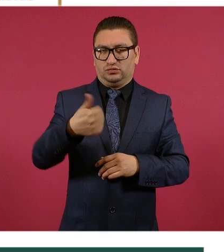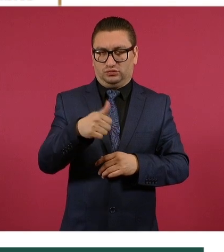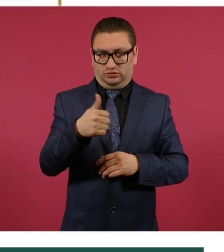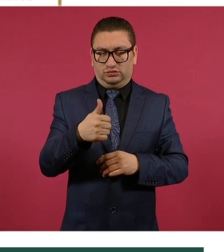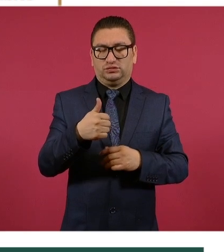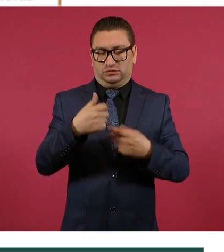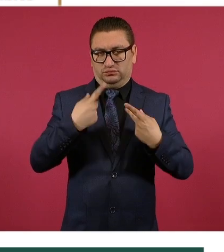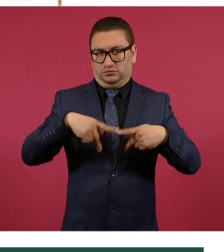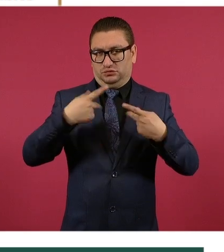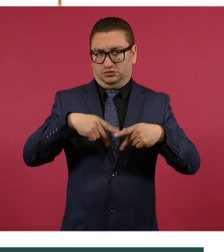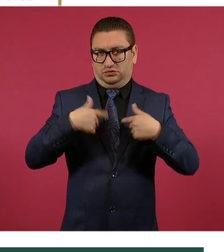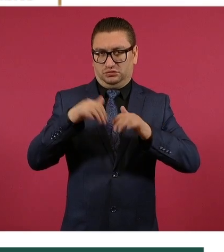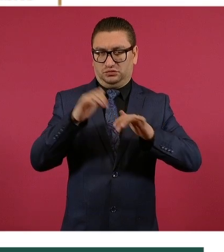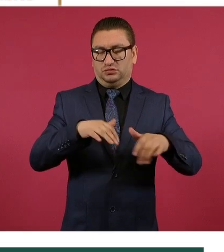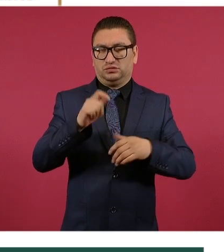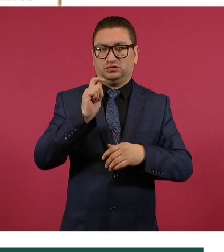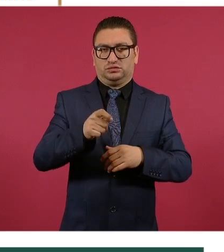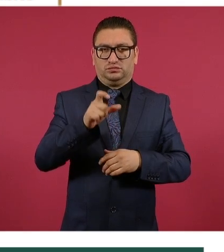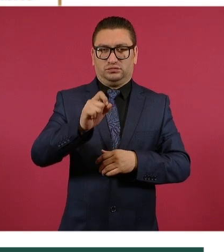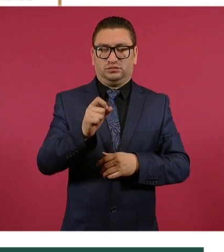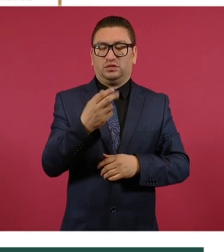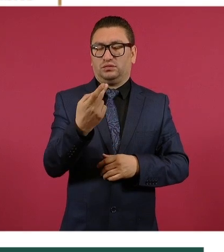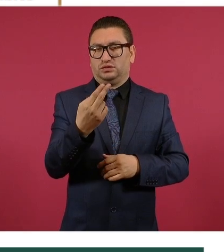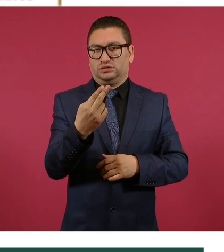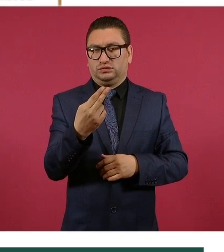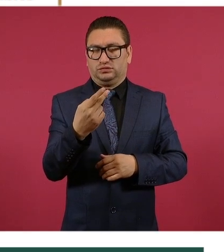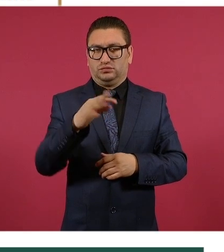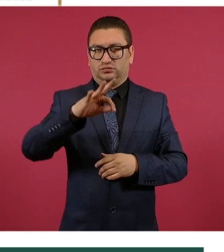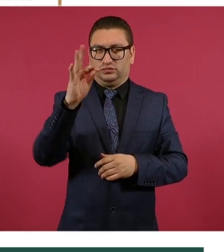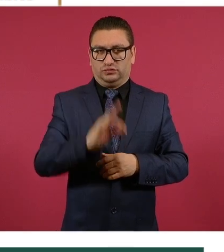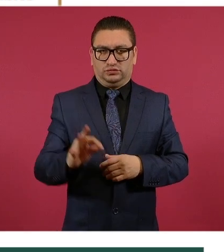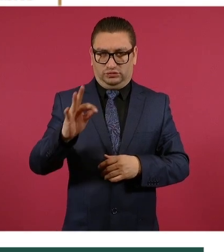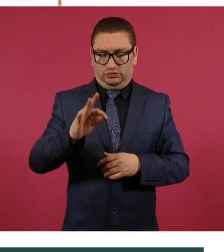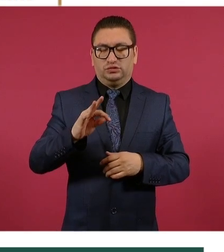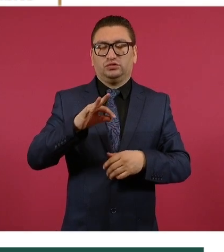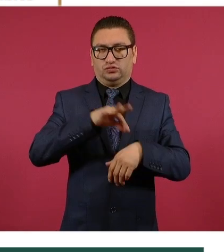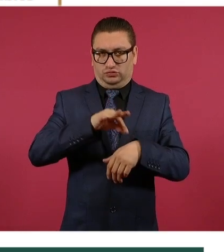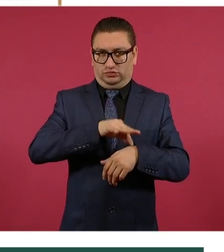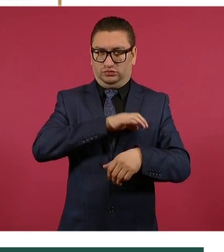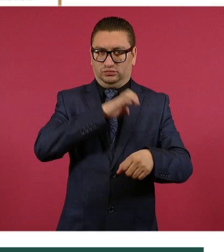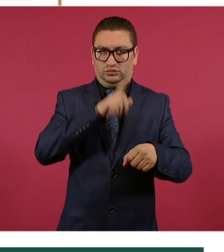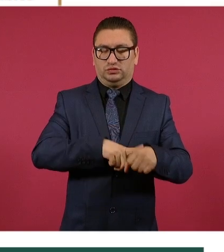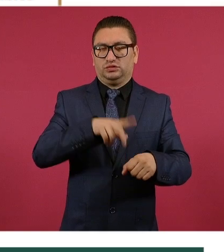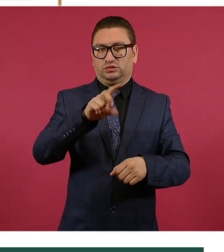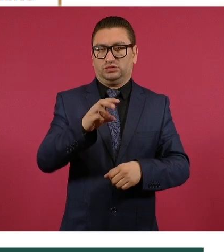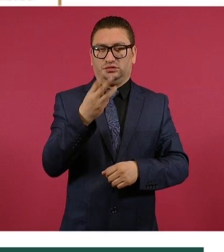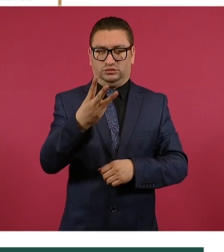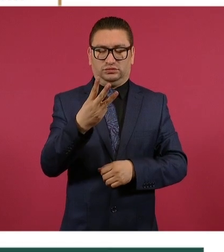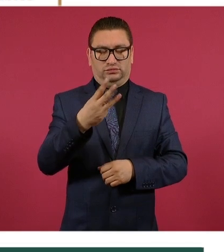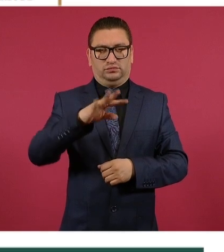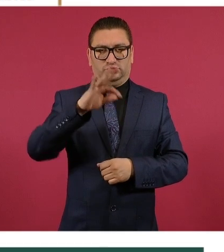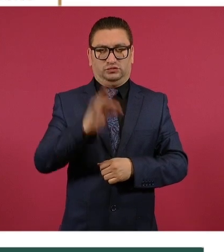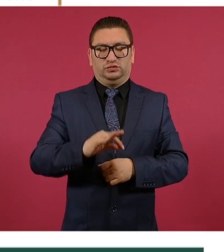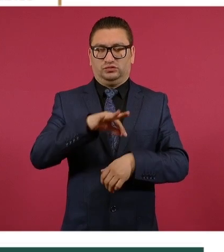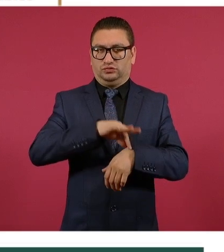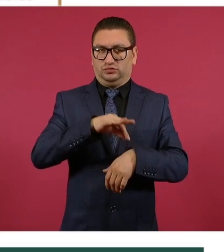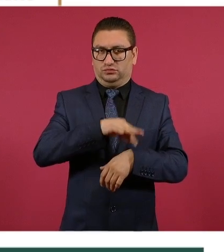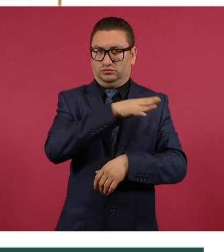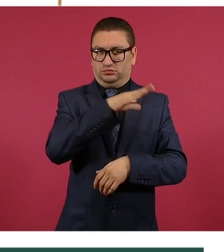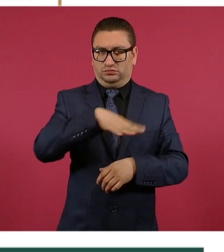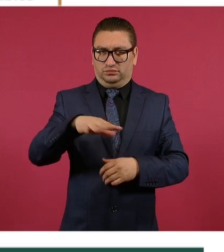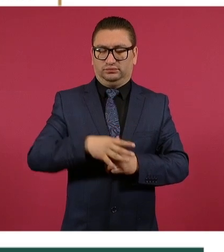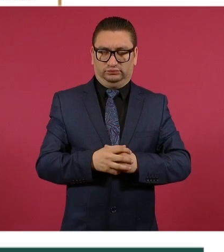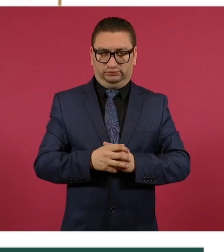1,111 personas. Esto es un incremento del 25% en médicos especialistas y 33% de médicos